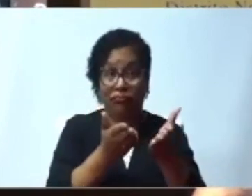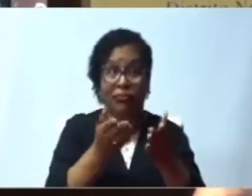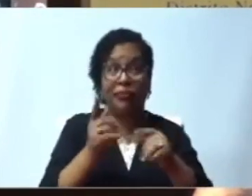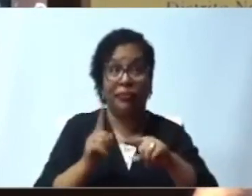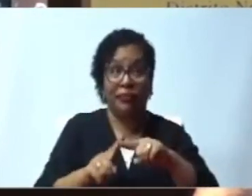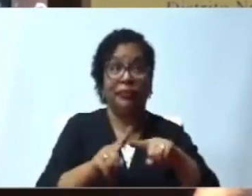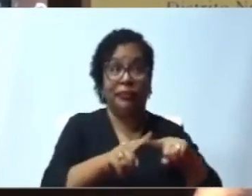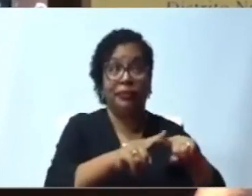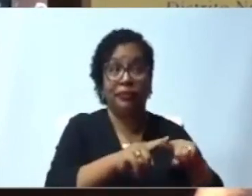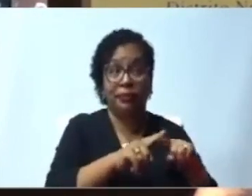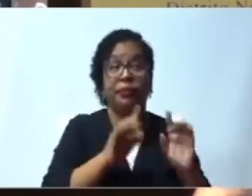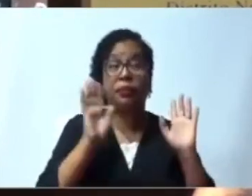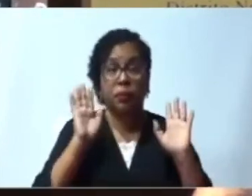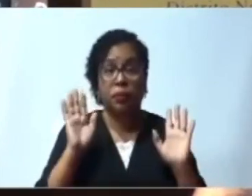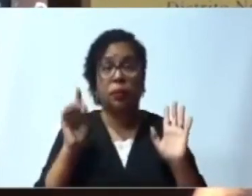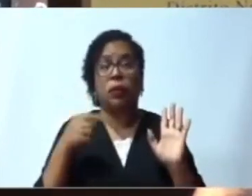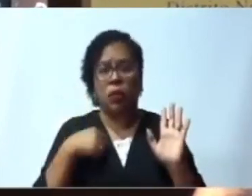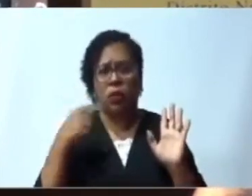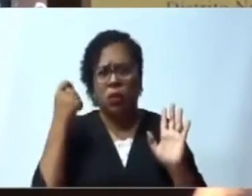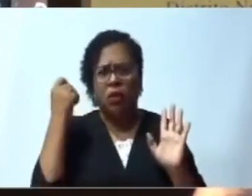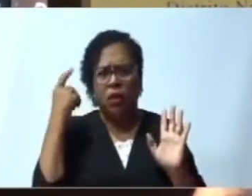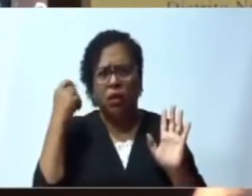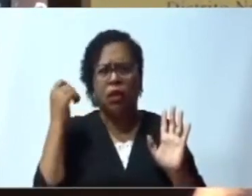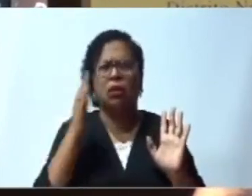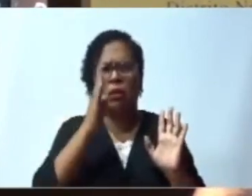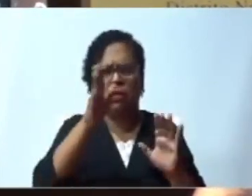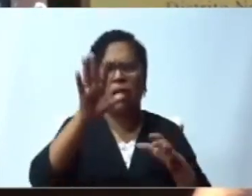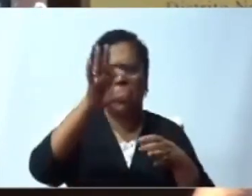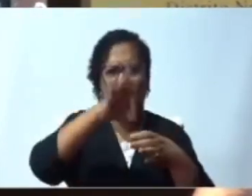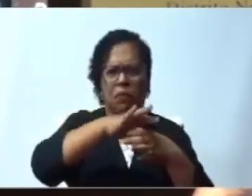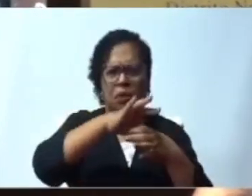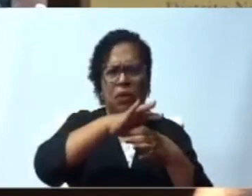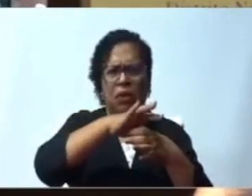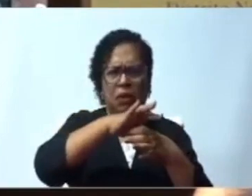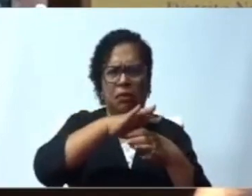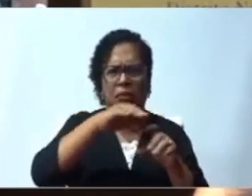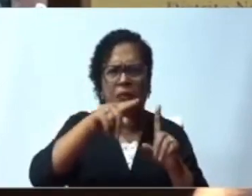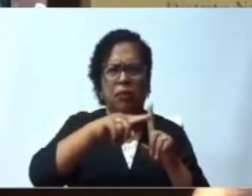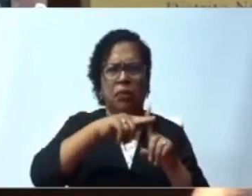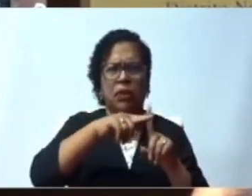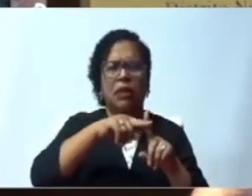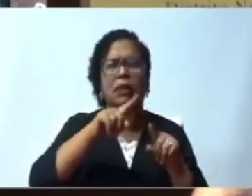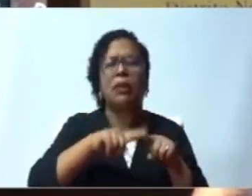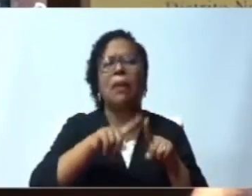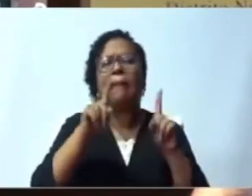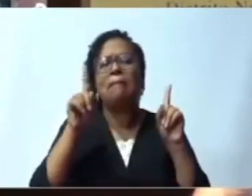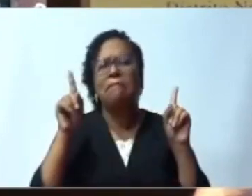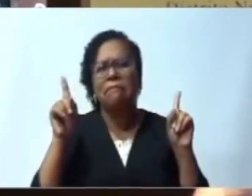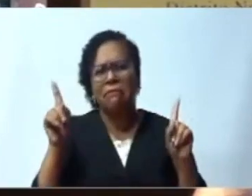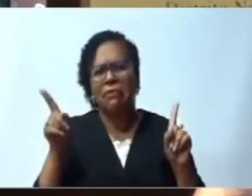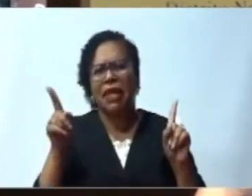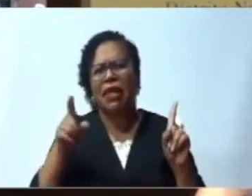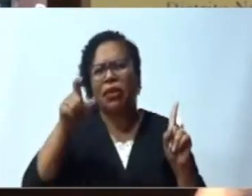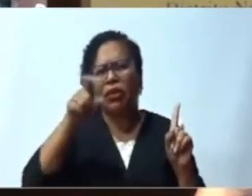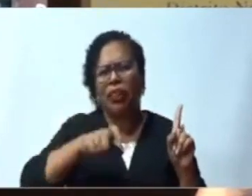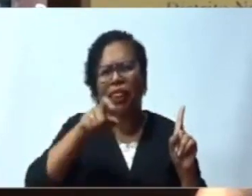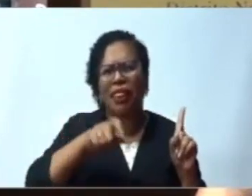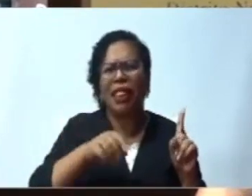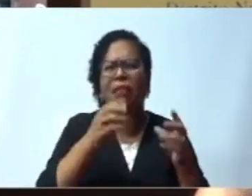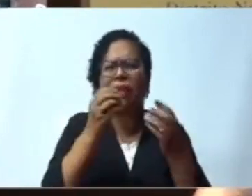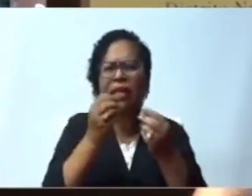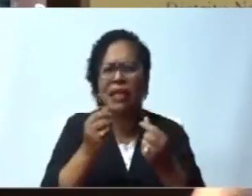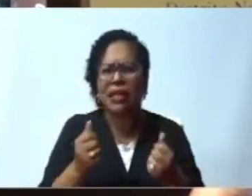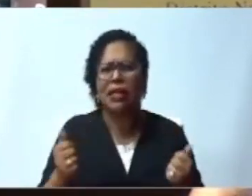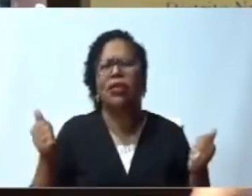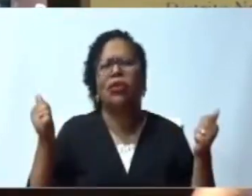entiendo, y voy a votar por la resolución, pero creo que las soluciones tienen que ir cónsona con la